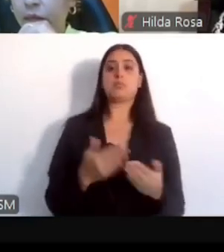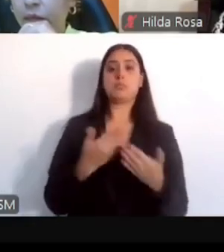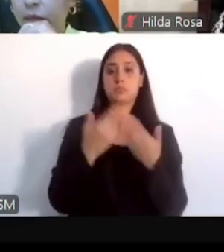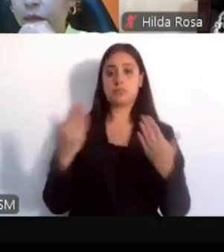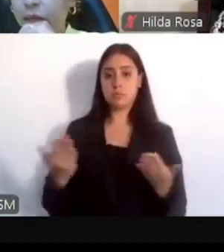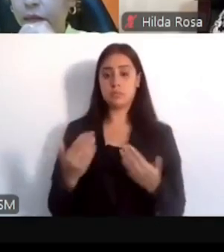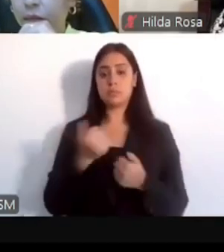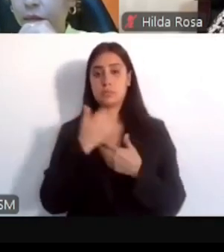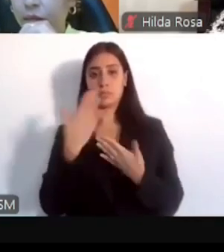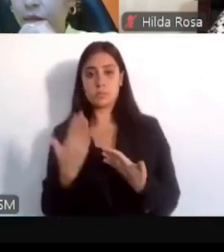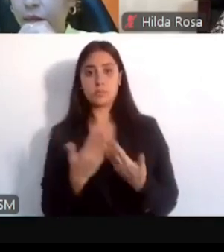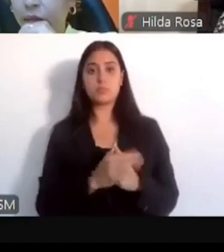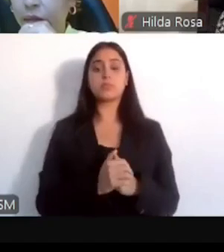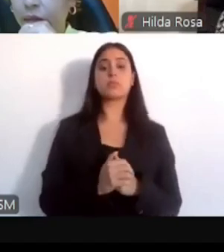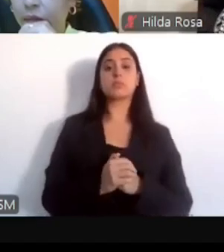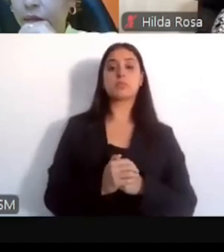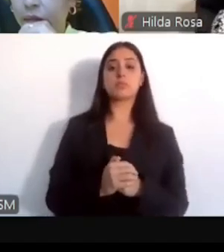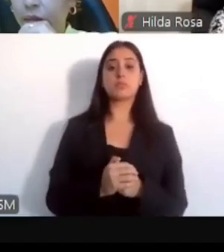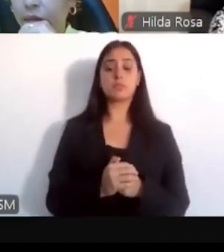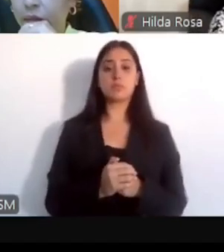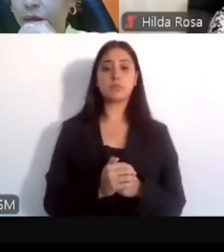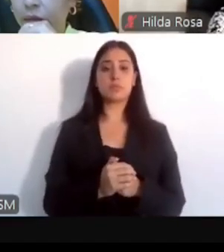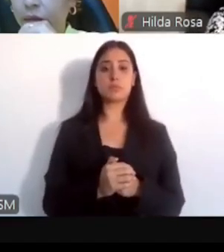José ines betancur Salgado